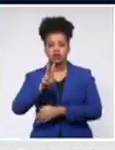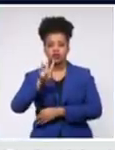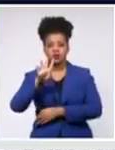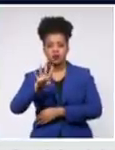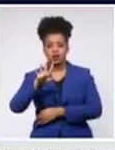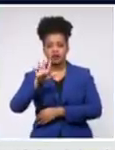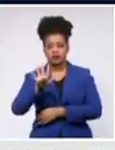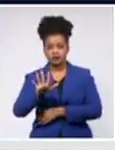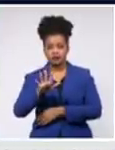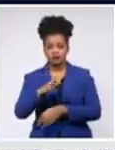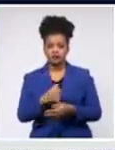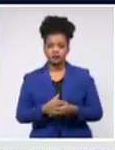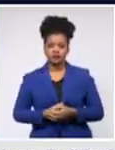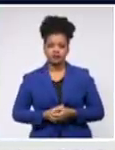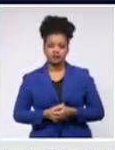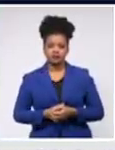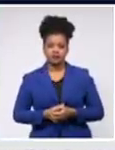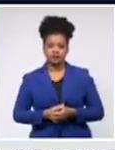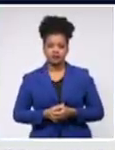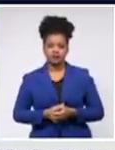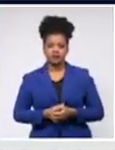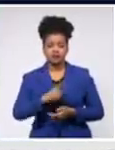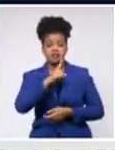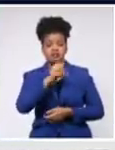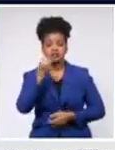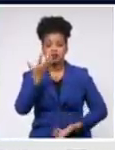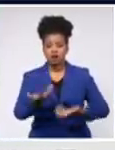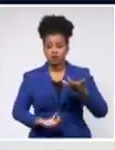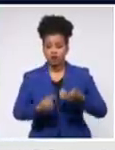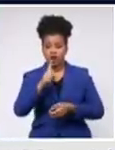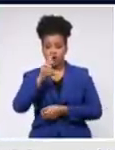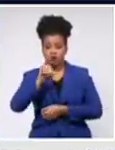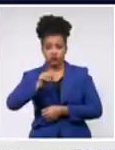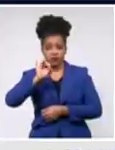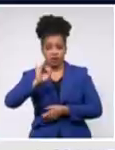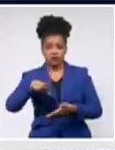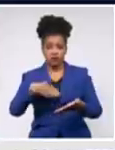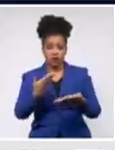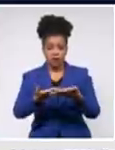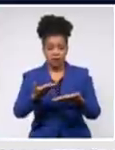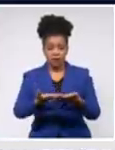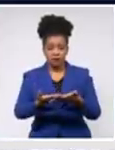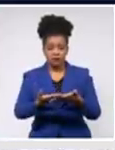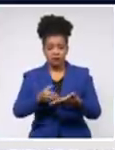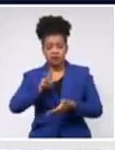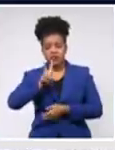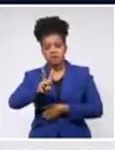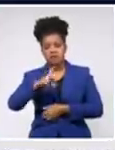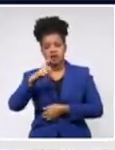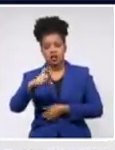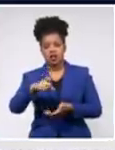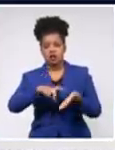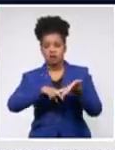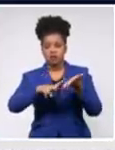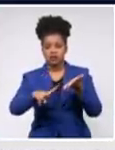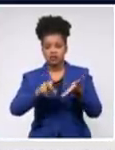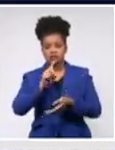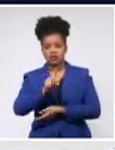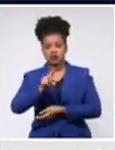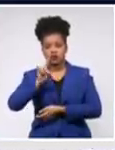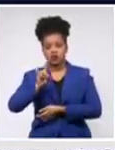1.245, de Cienfuegos 107 muestras, de Villa Clara